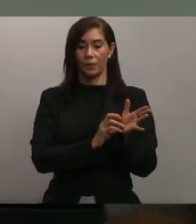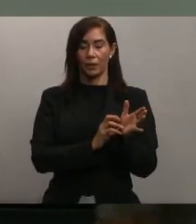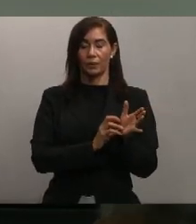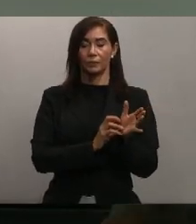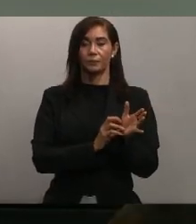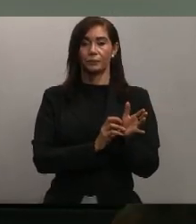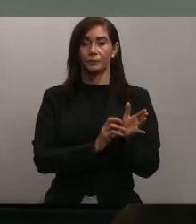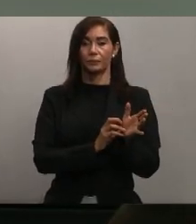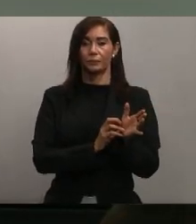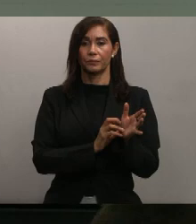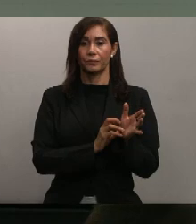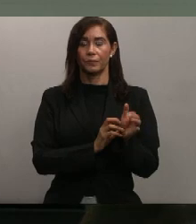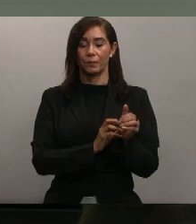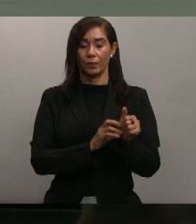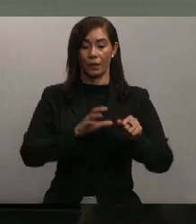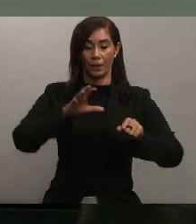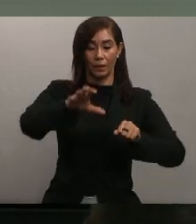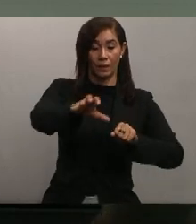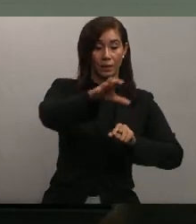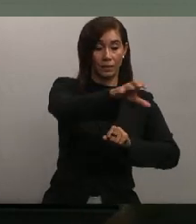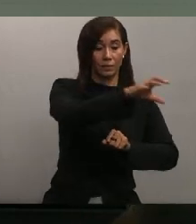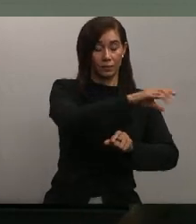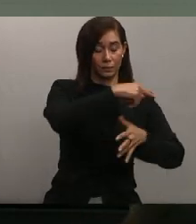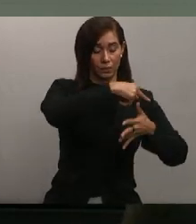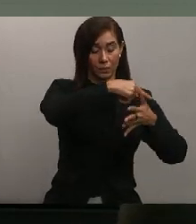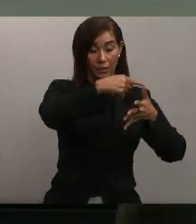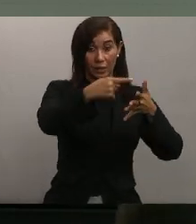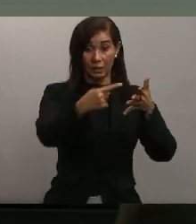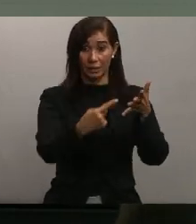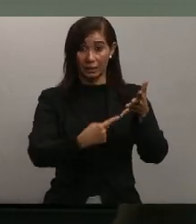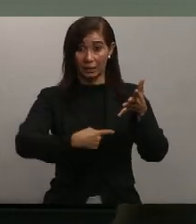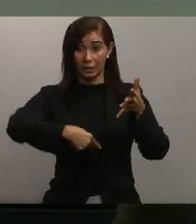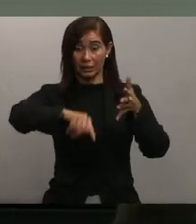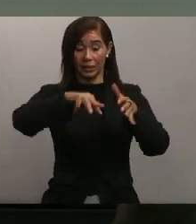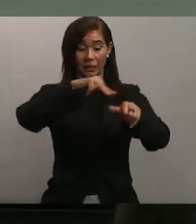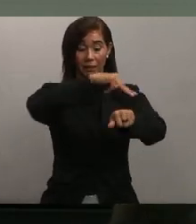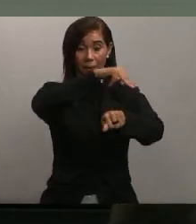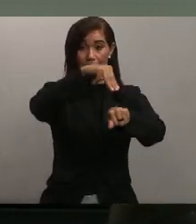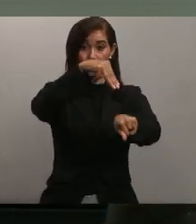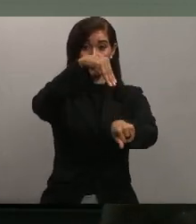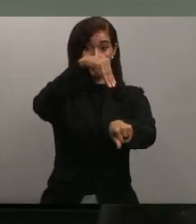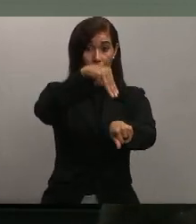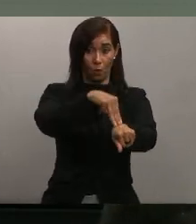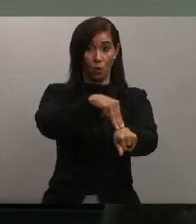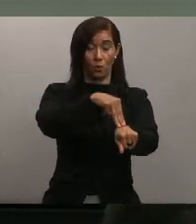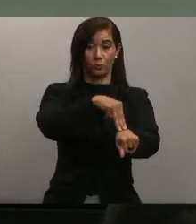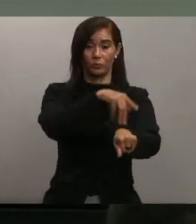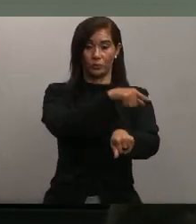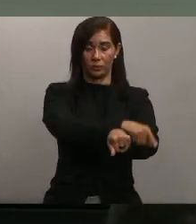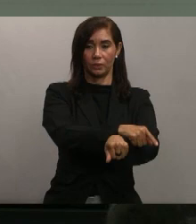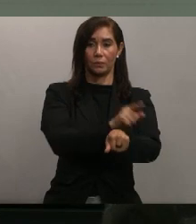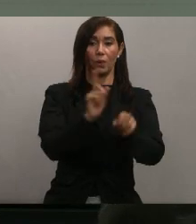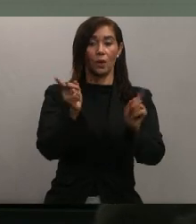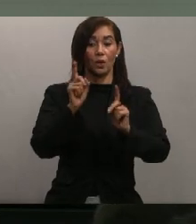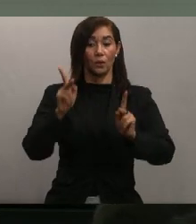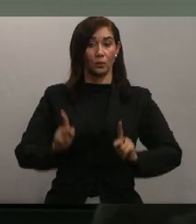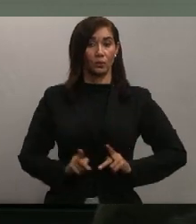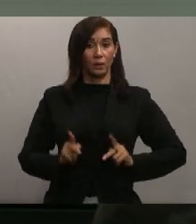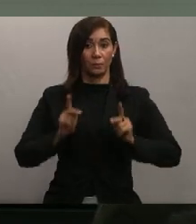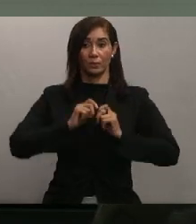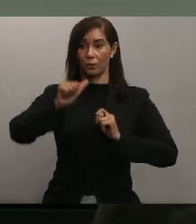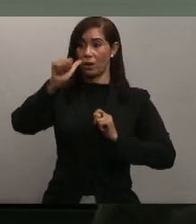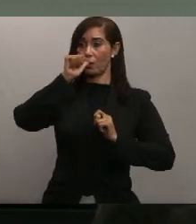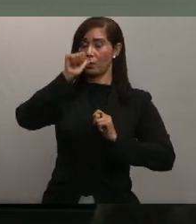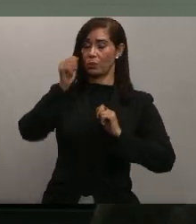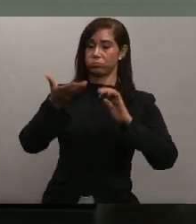distribución está detallada por los municipios en los cuales se ha producido este